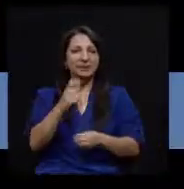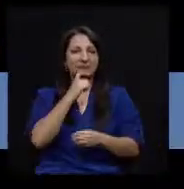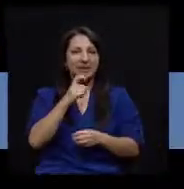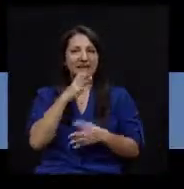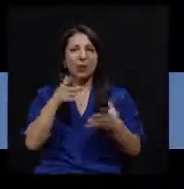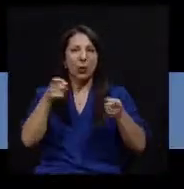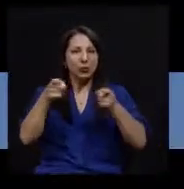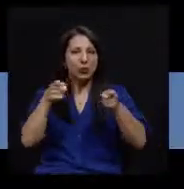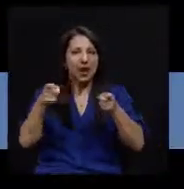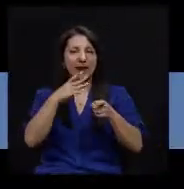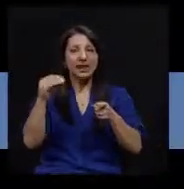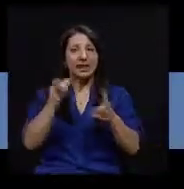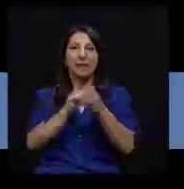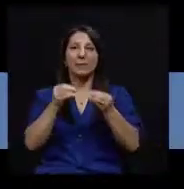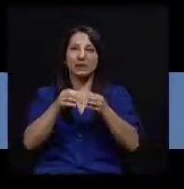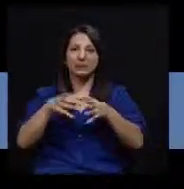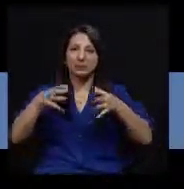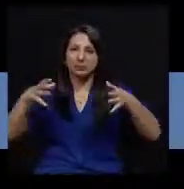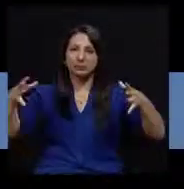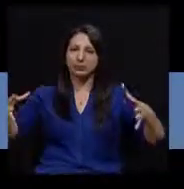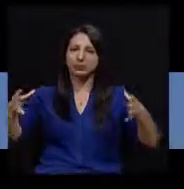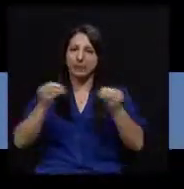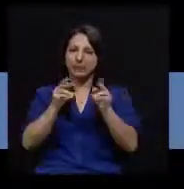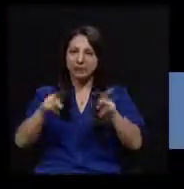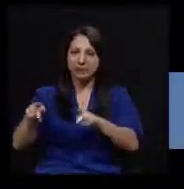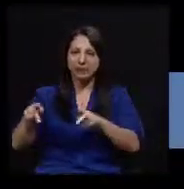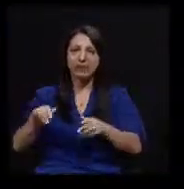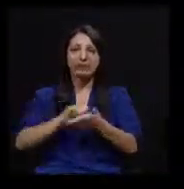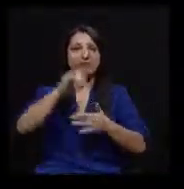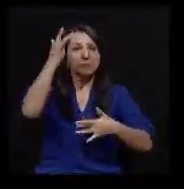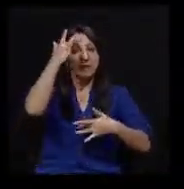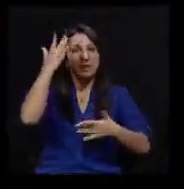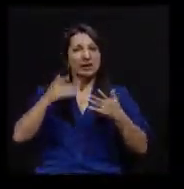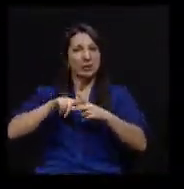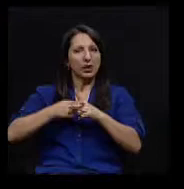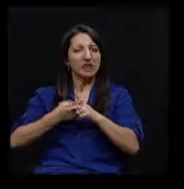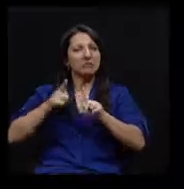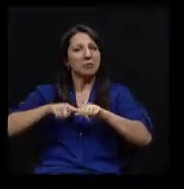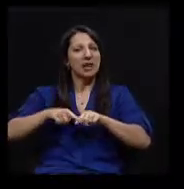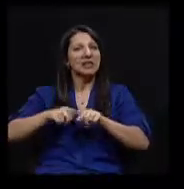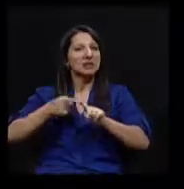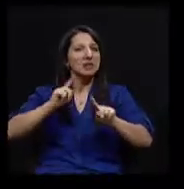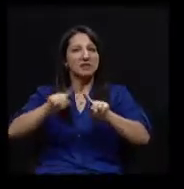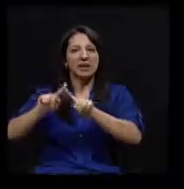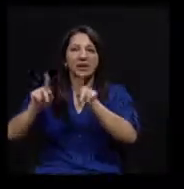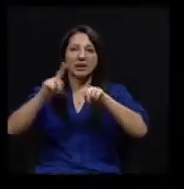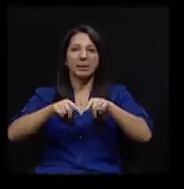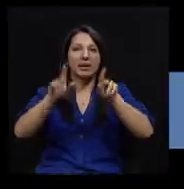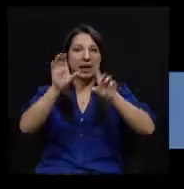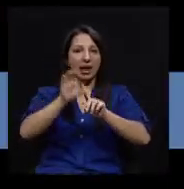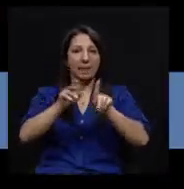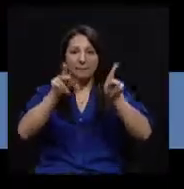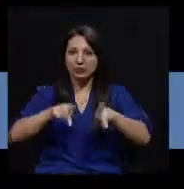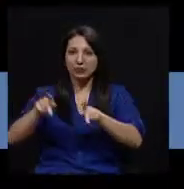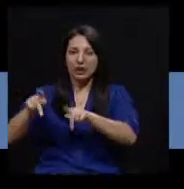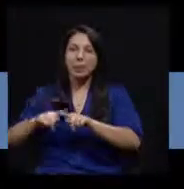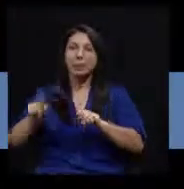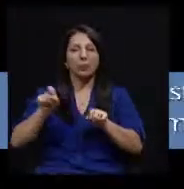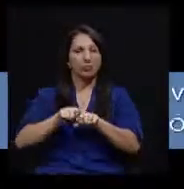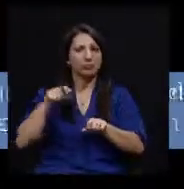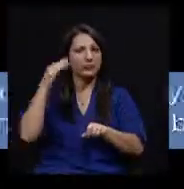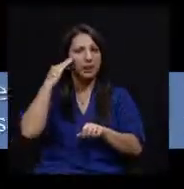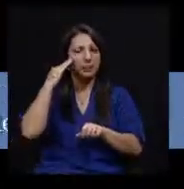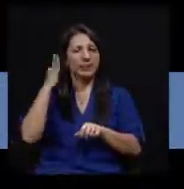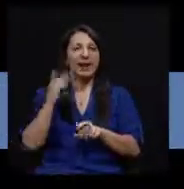de controlar y está en aumento. Esta enfermedad puede tener orígenes distintos según cada persona, pero no puede dejar de lado que